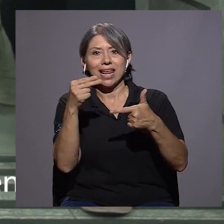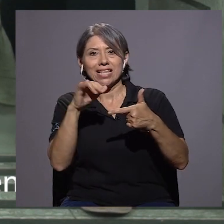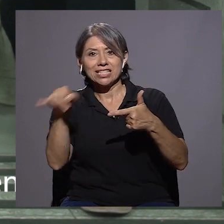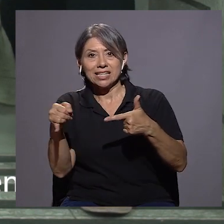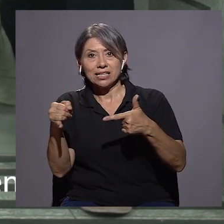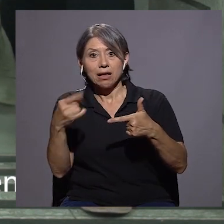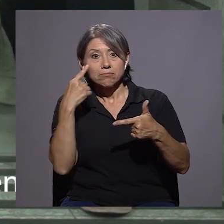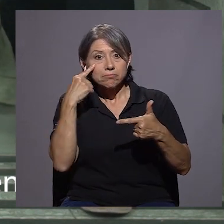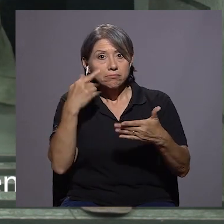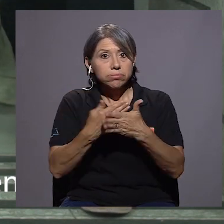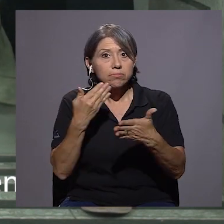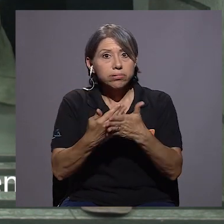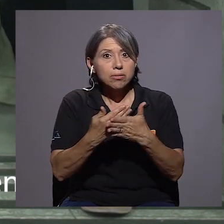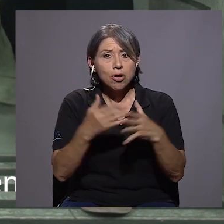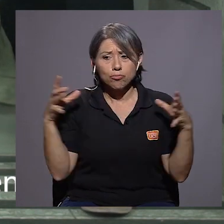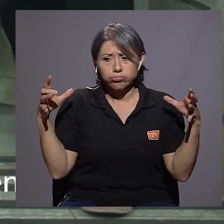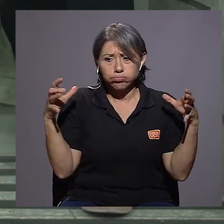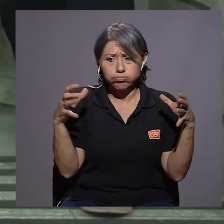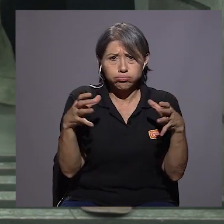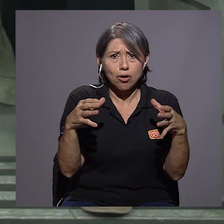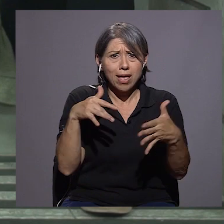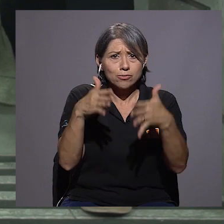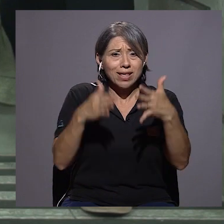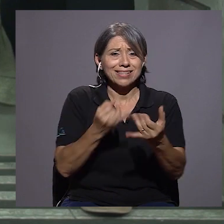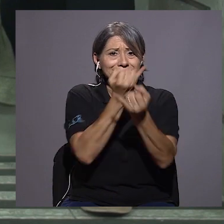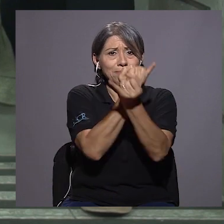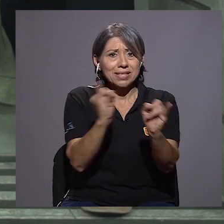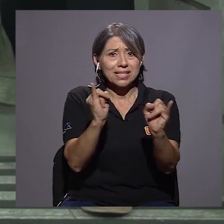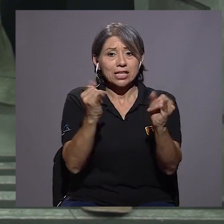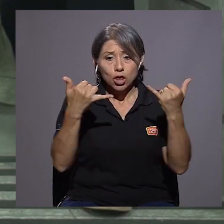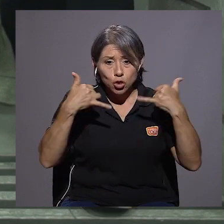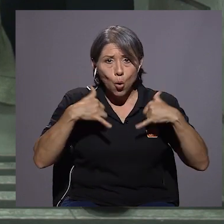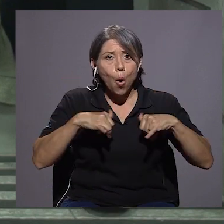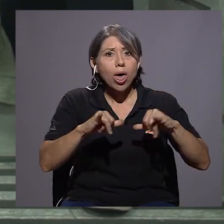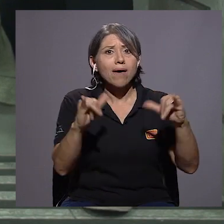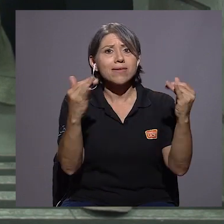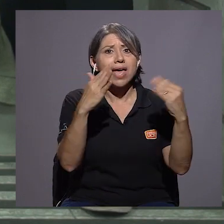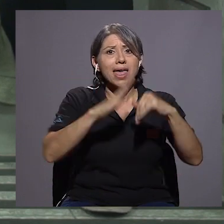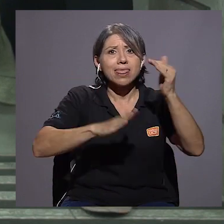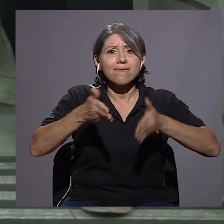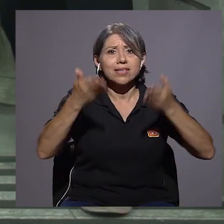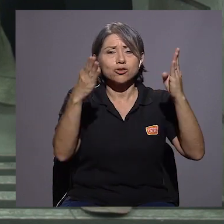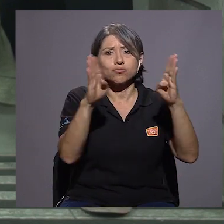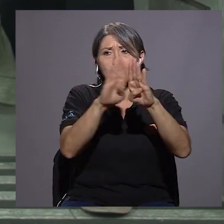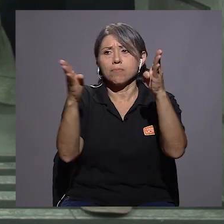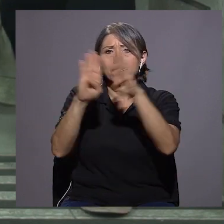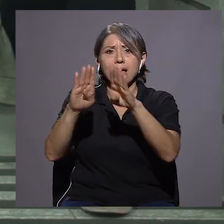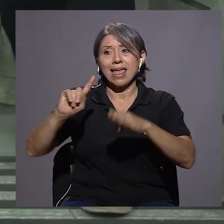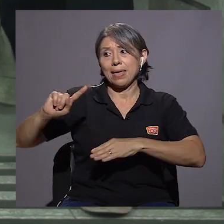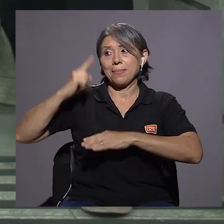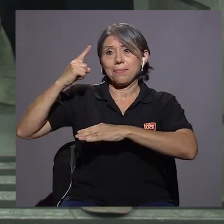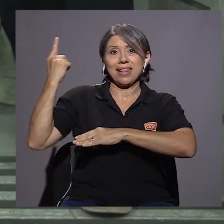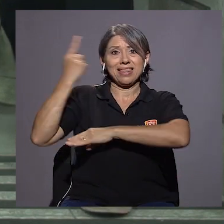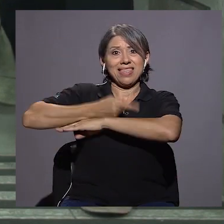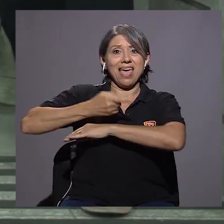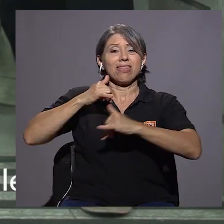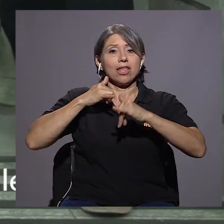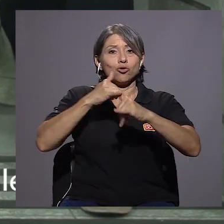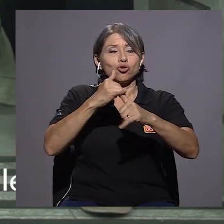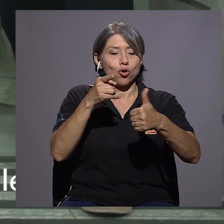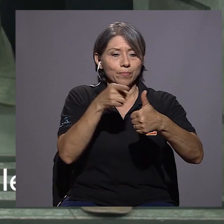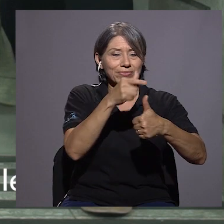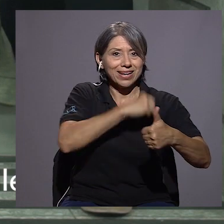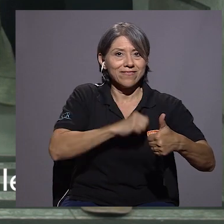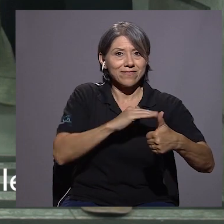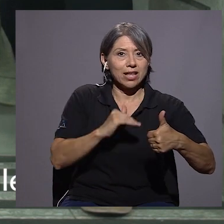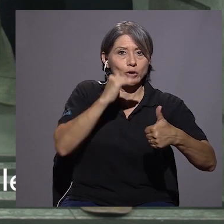Reflejo de eso es el gran movimiento independiente, que aún hoy continúa movilizado en distintas tomas de edificios y que desde el primer día denunció que